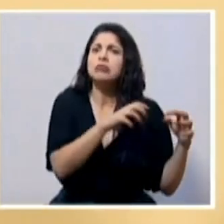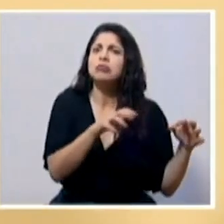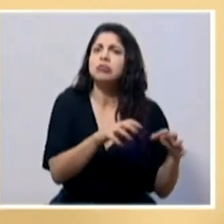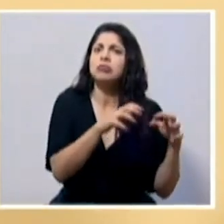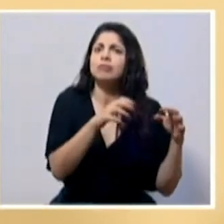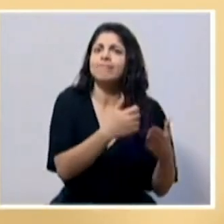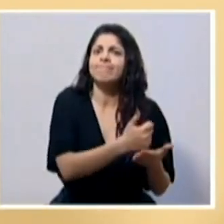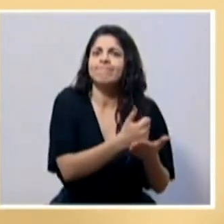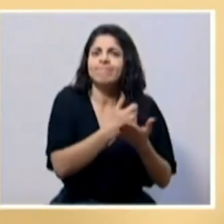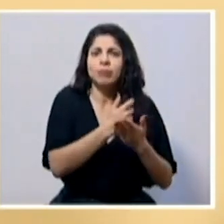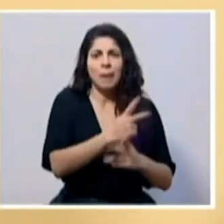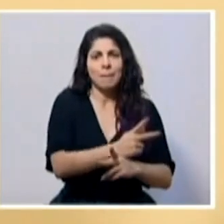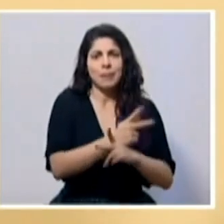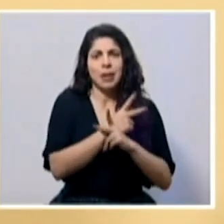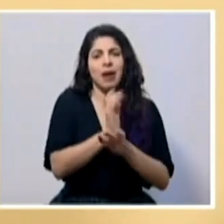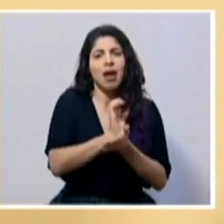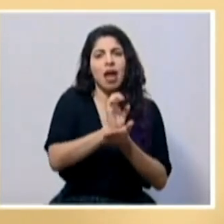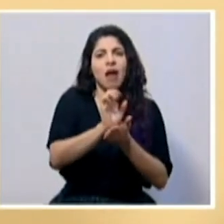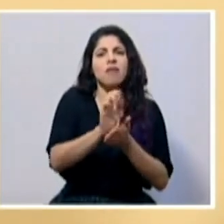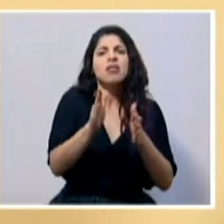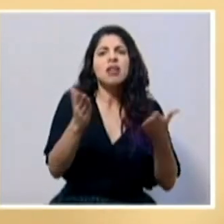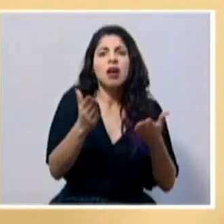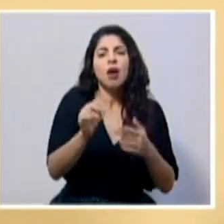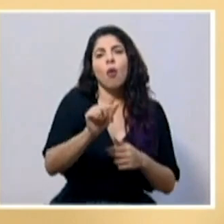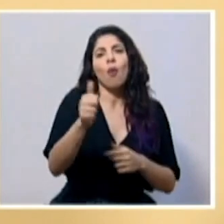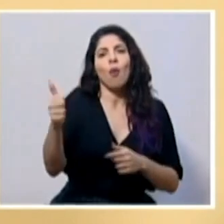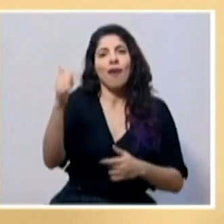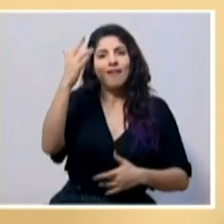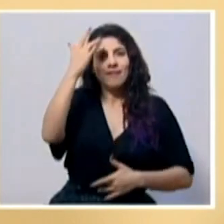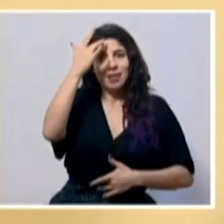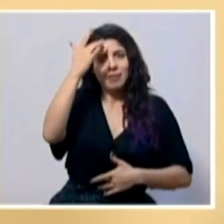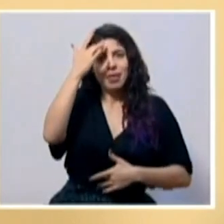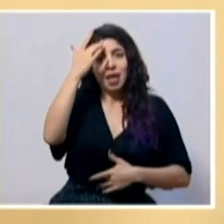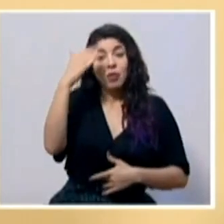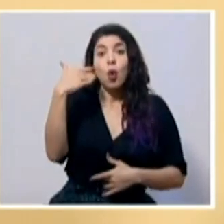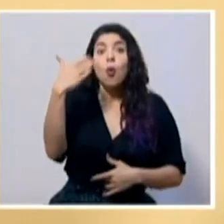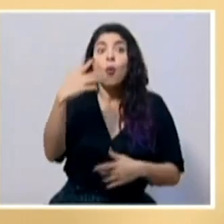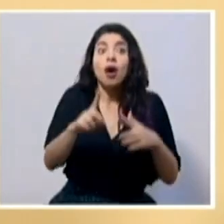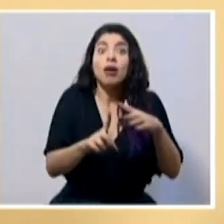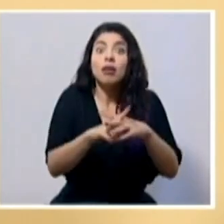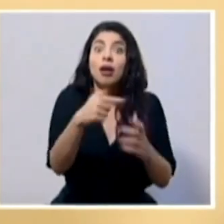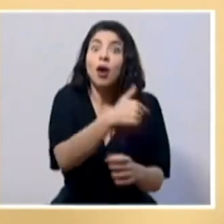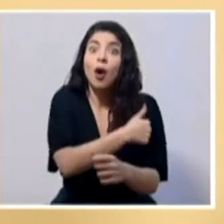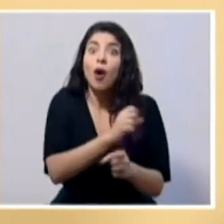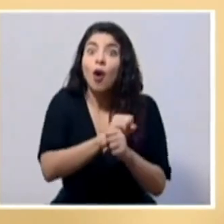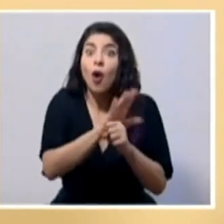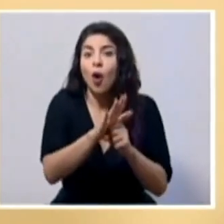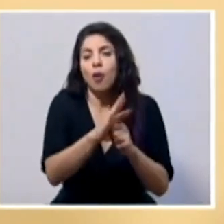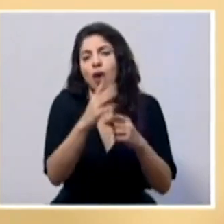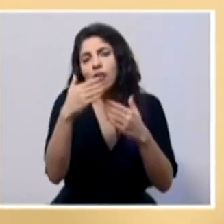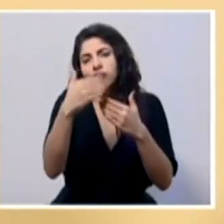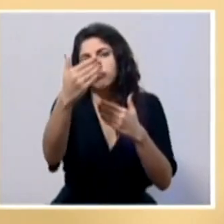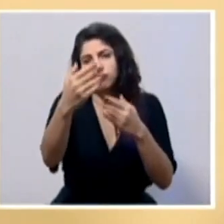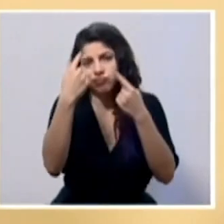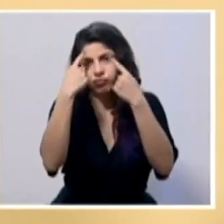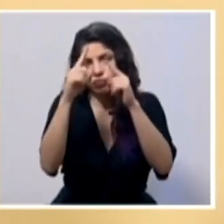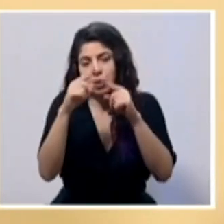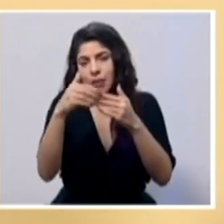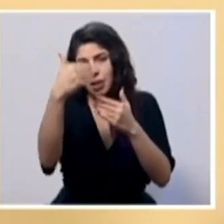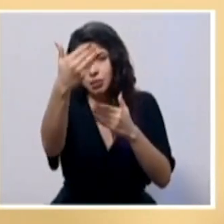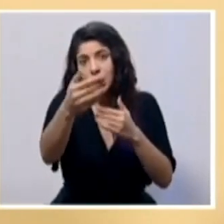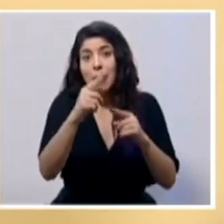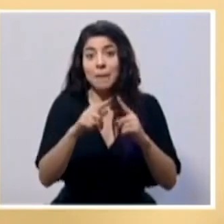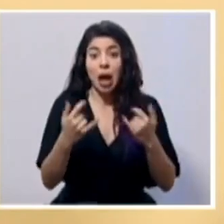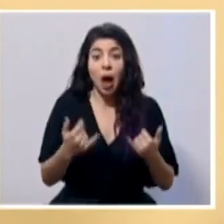de prevención para muchas otras enfermedades. Cuando ya tengamos la de COVID, pues será para COVID, pero hay muchas otras enfermedades que no es que ya